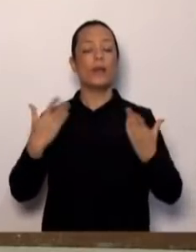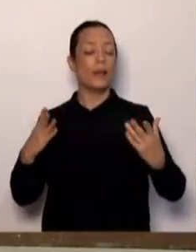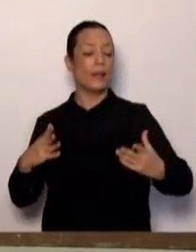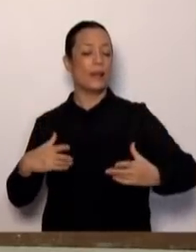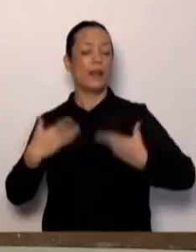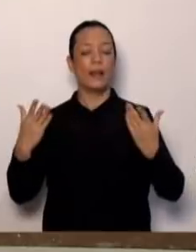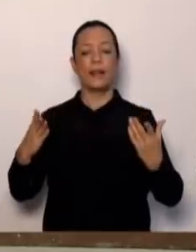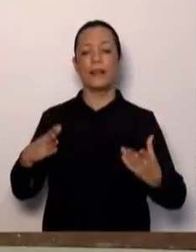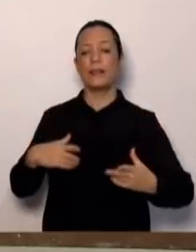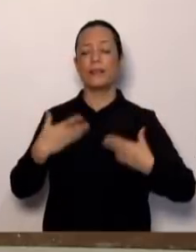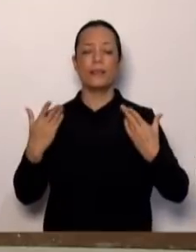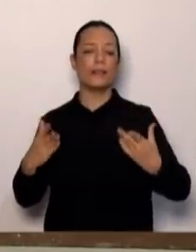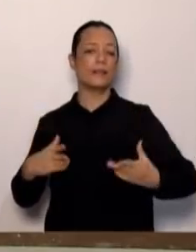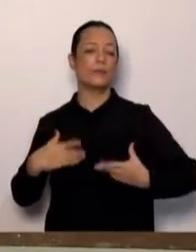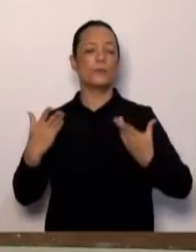aleluya,